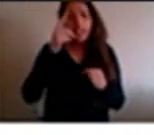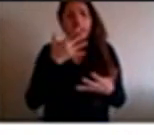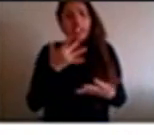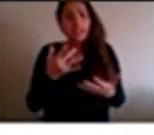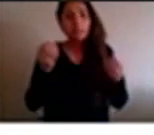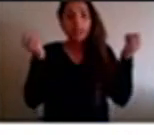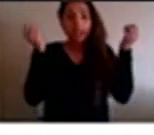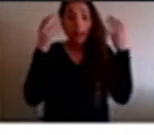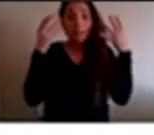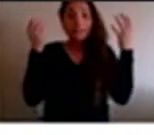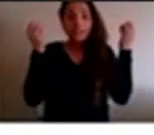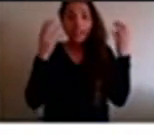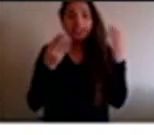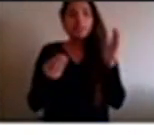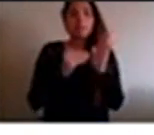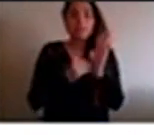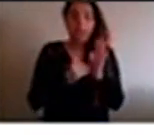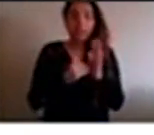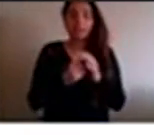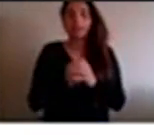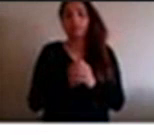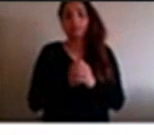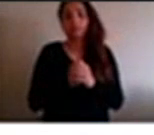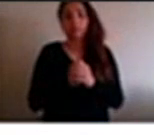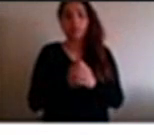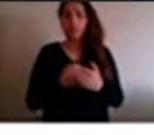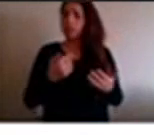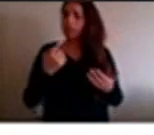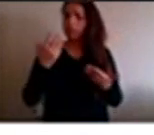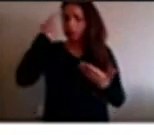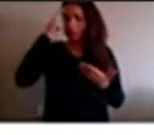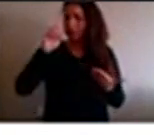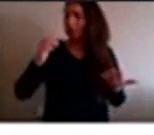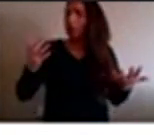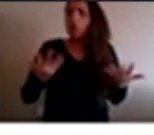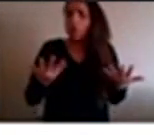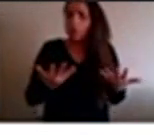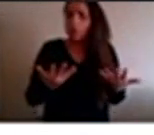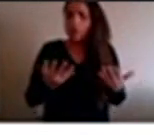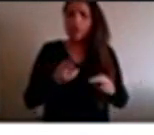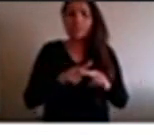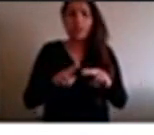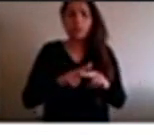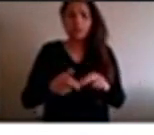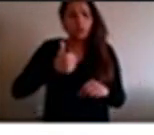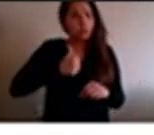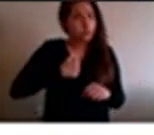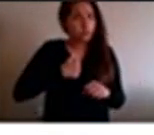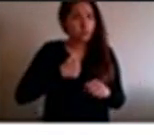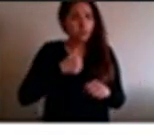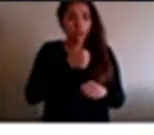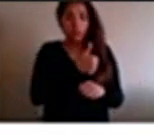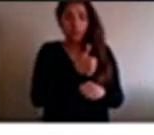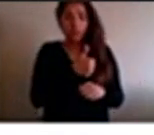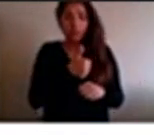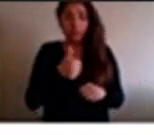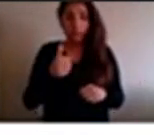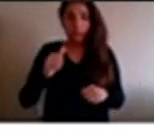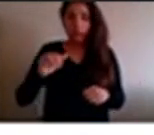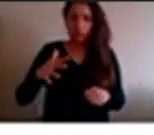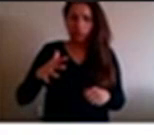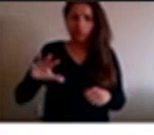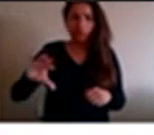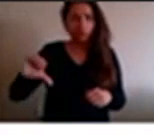Siguiente, por favor. ¿Cómo vamos en el cumplimiento de la cuota a 30 de junio del